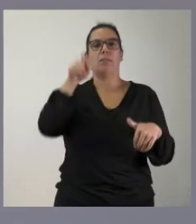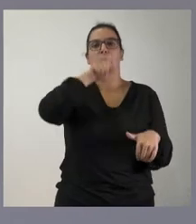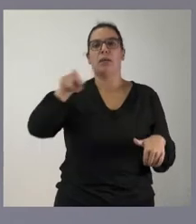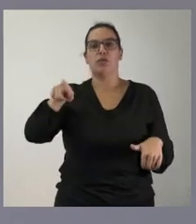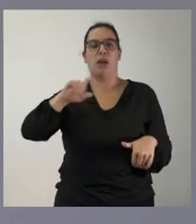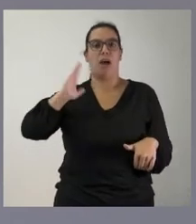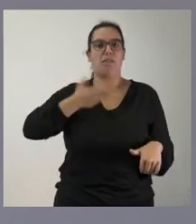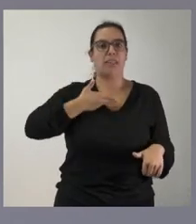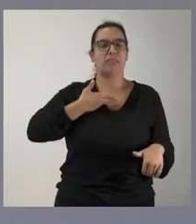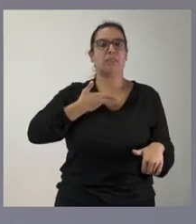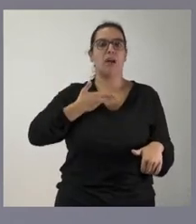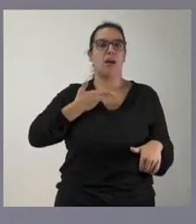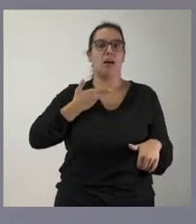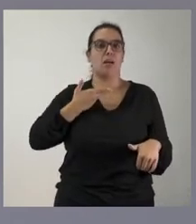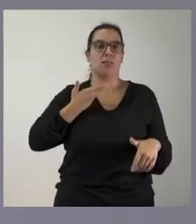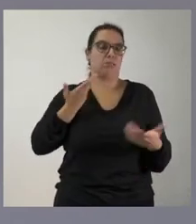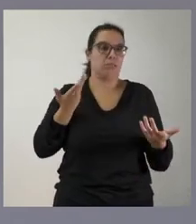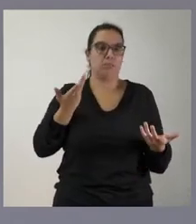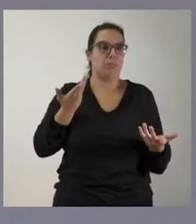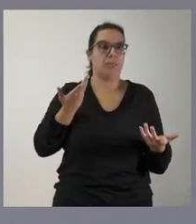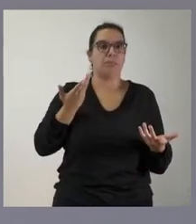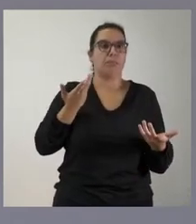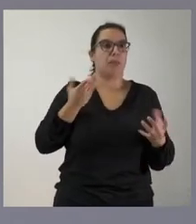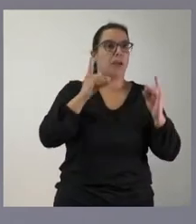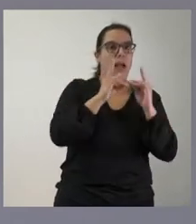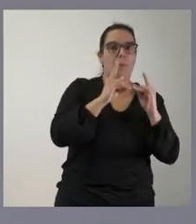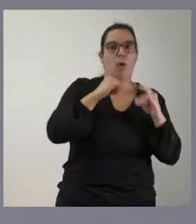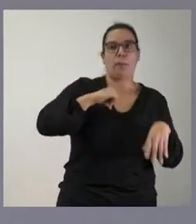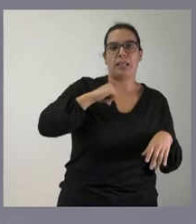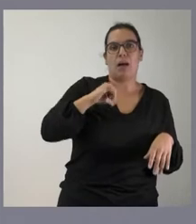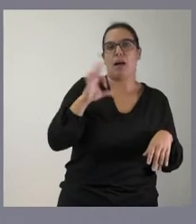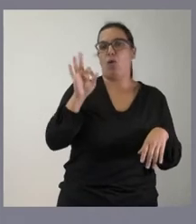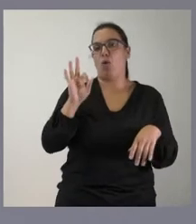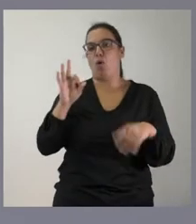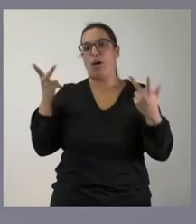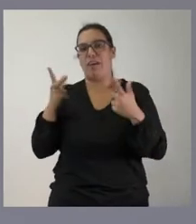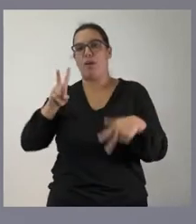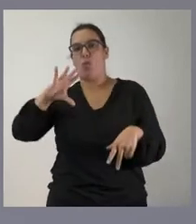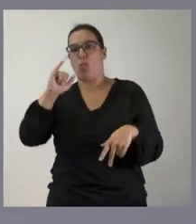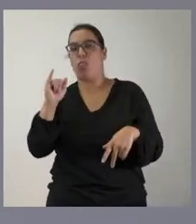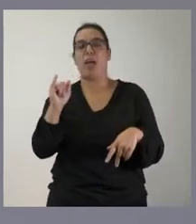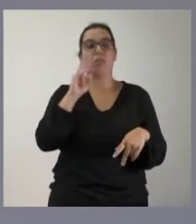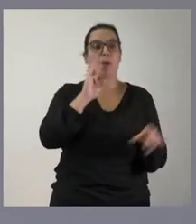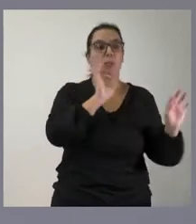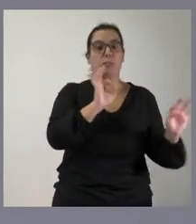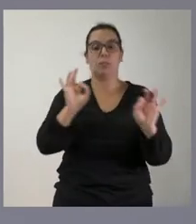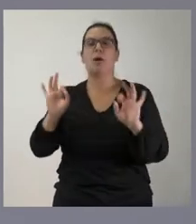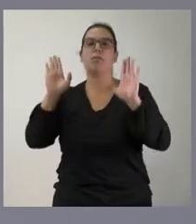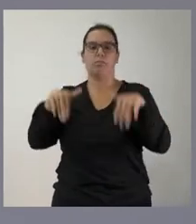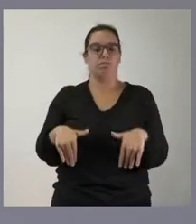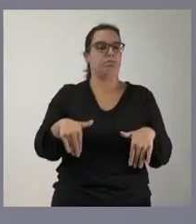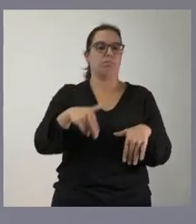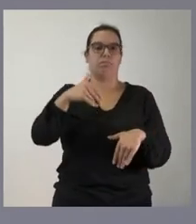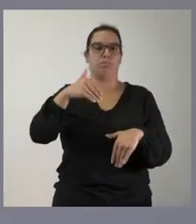afectadas tanto en centros sanitarios en planta como en UCI ha parecido oportuno pues proceder a eliminar